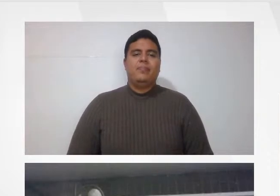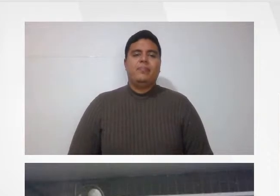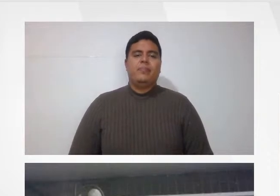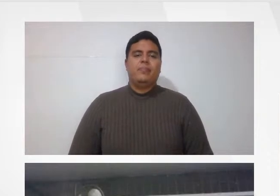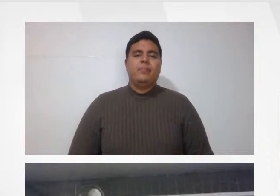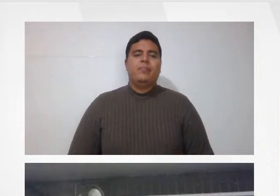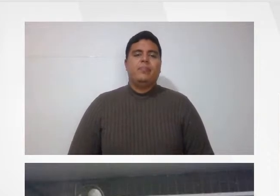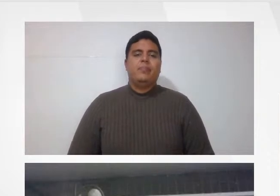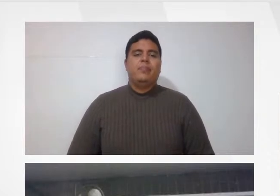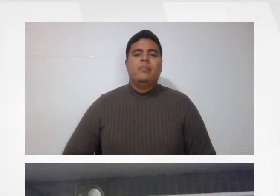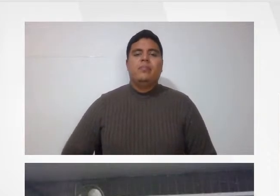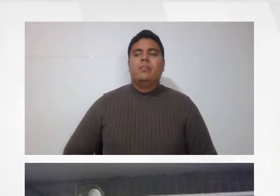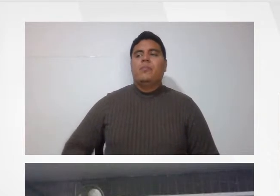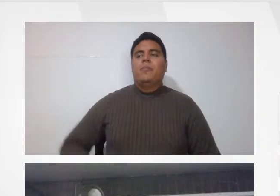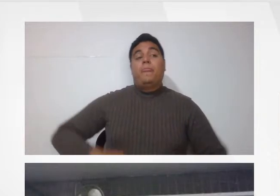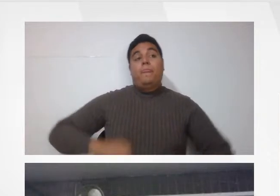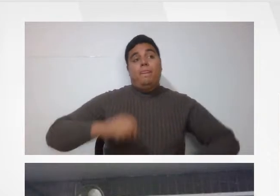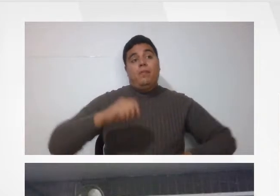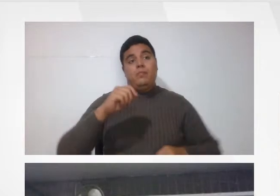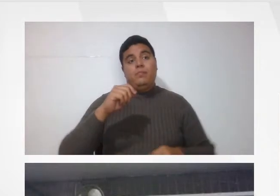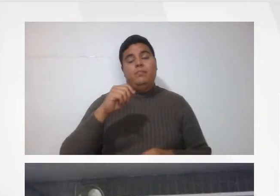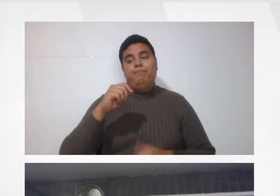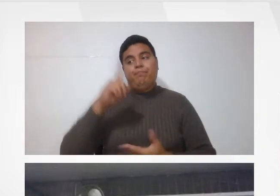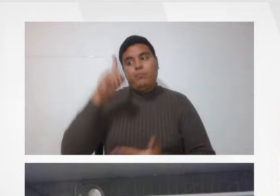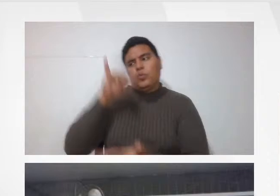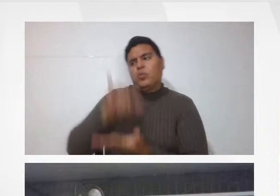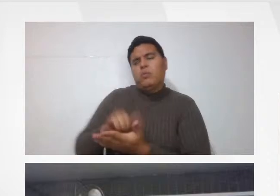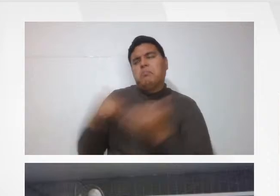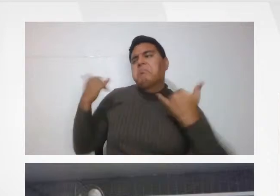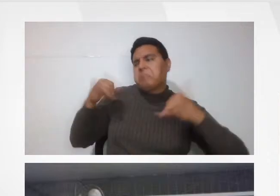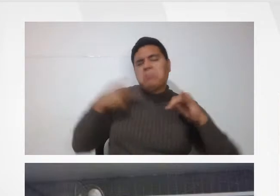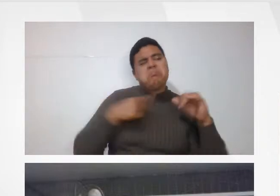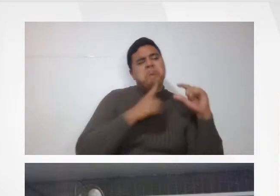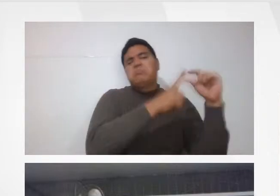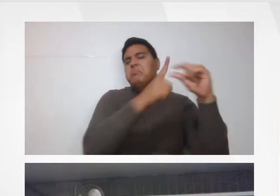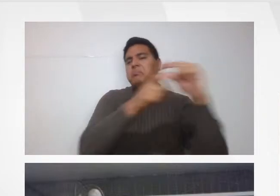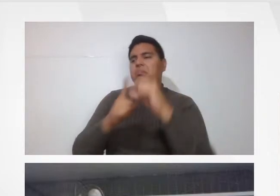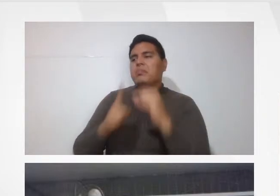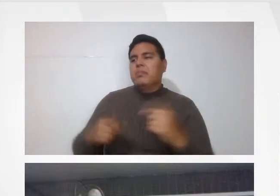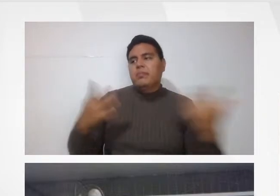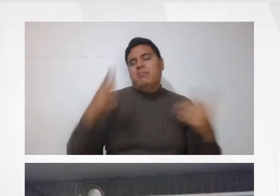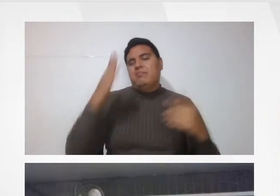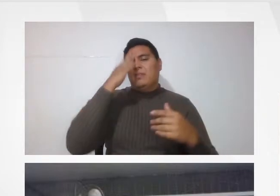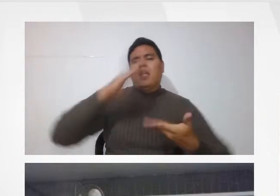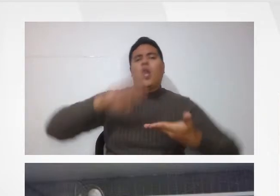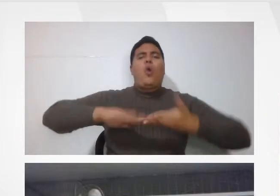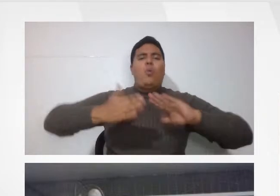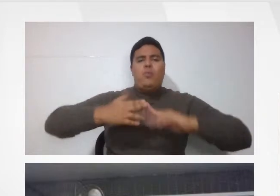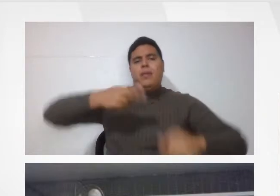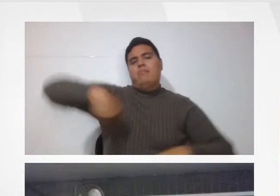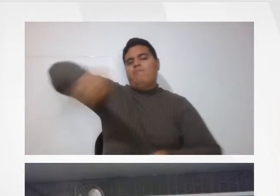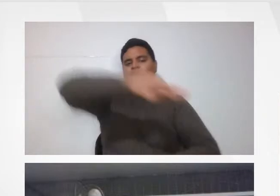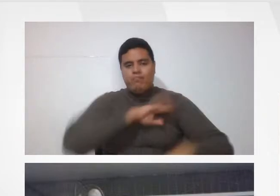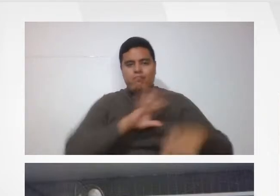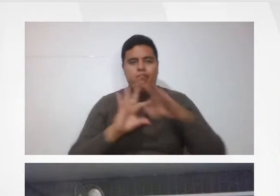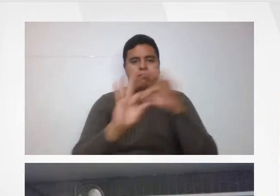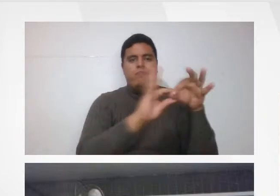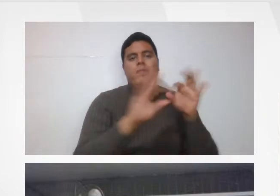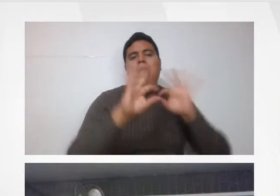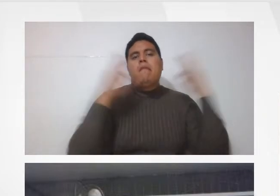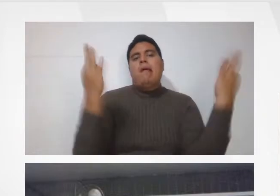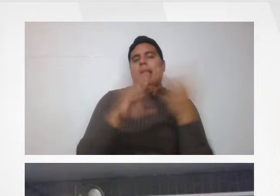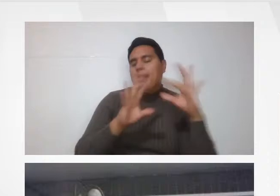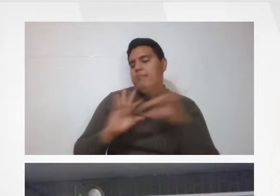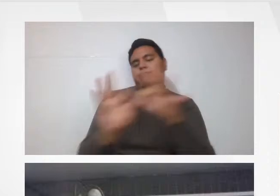Yo creo que el mensaje está dicho. Aquí todos somos una comunidad, somos una familia. No hubo que hablar mucho de pronto desde la